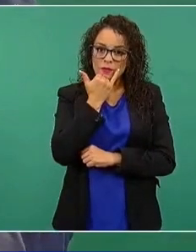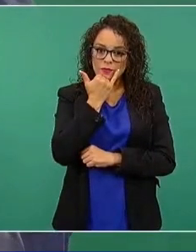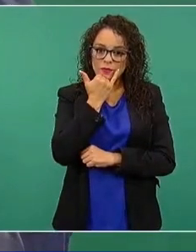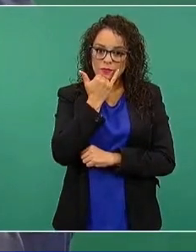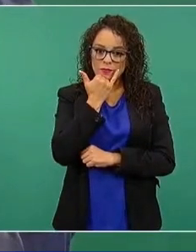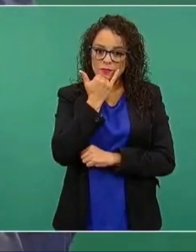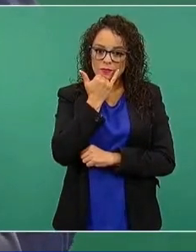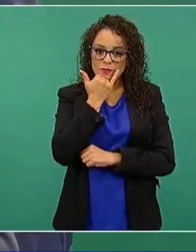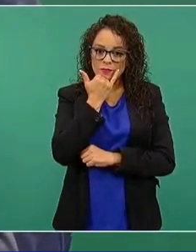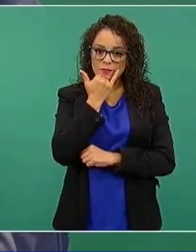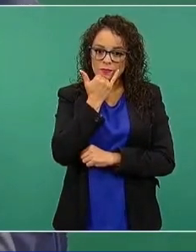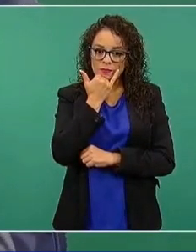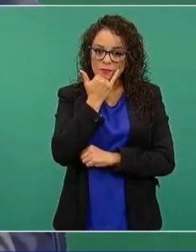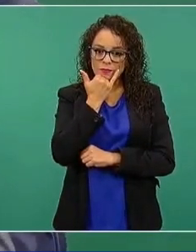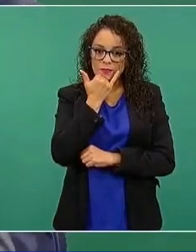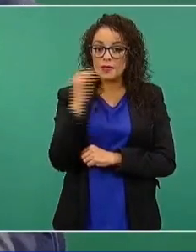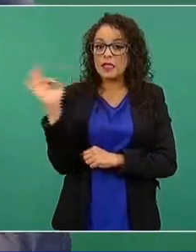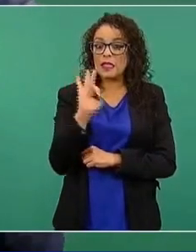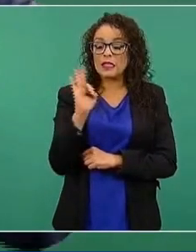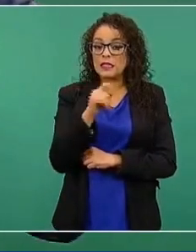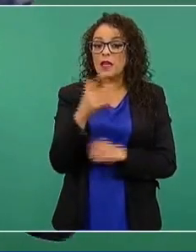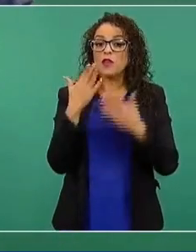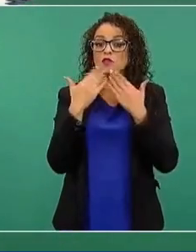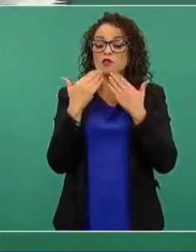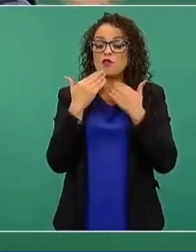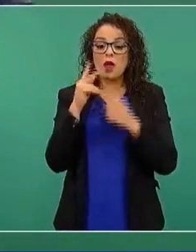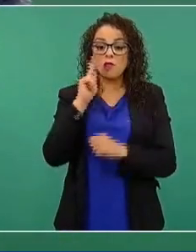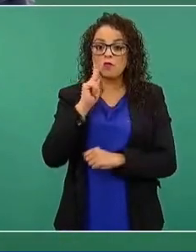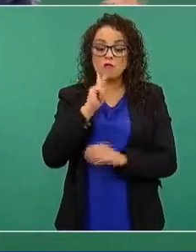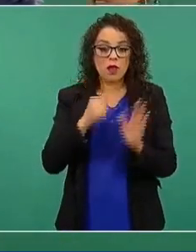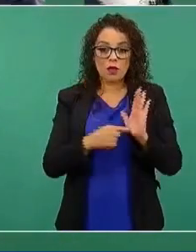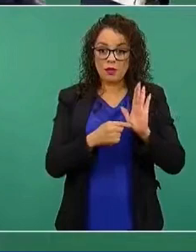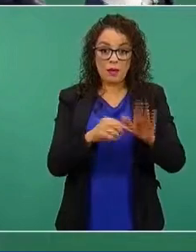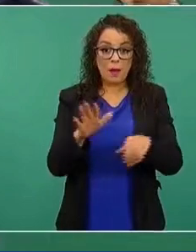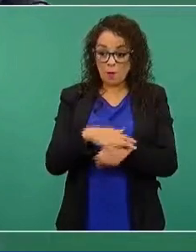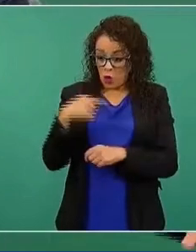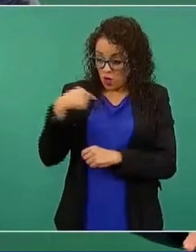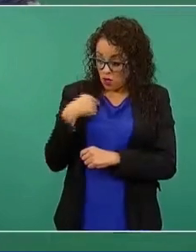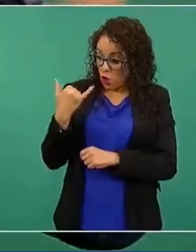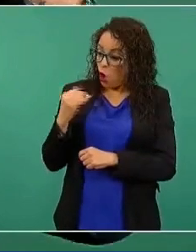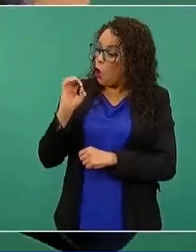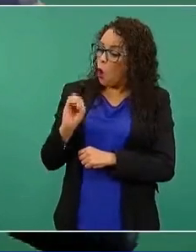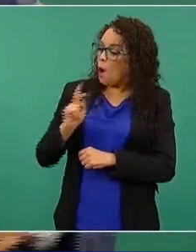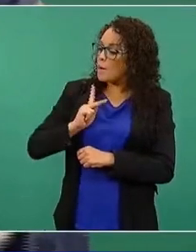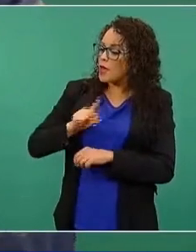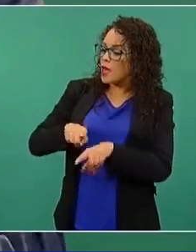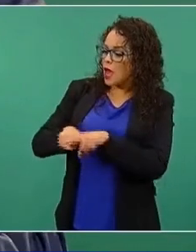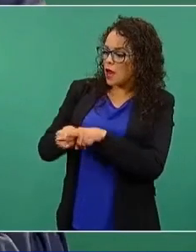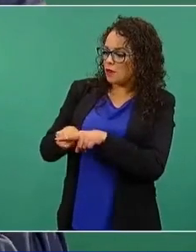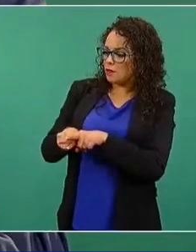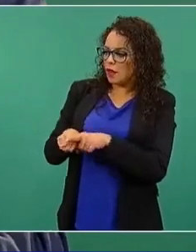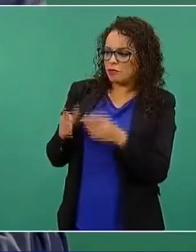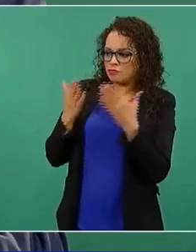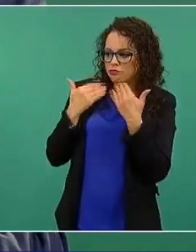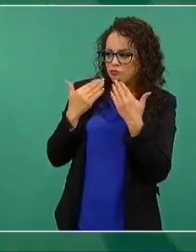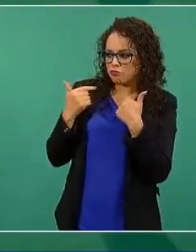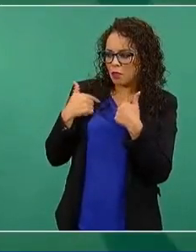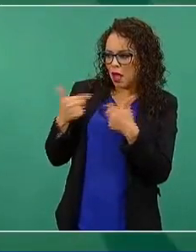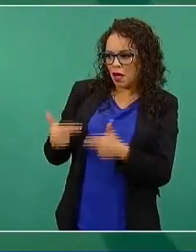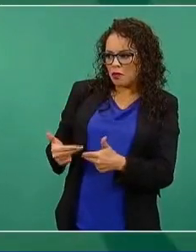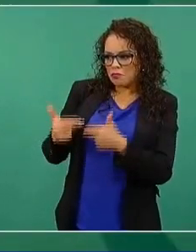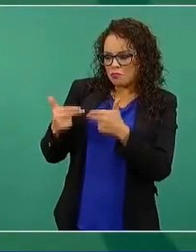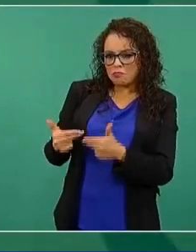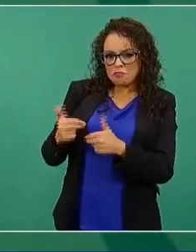si no presenta las pruebas, porque ni yo ni mis hermanos estamos metidos en negocios.